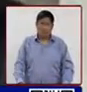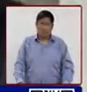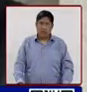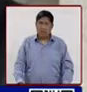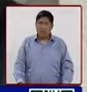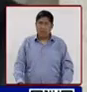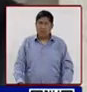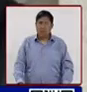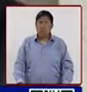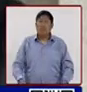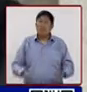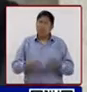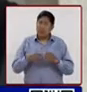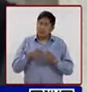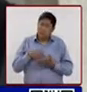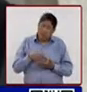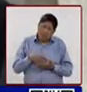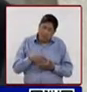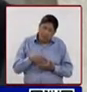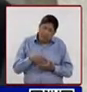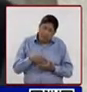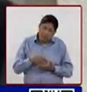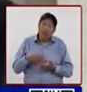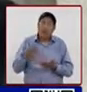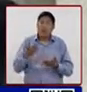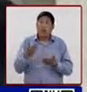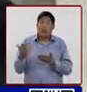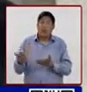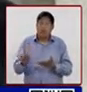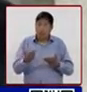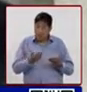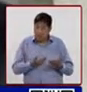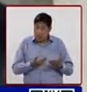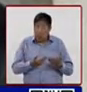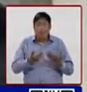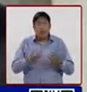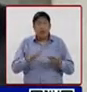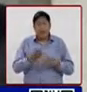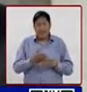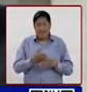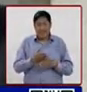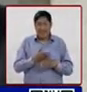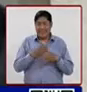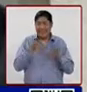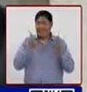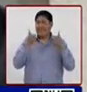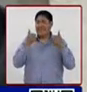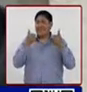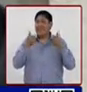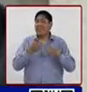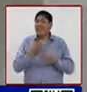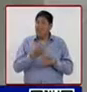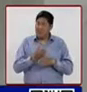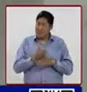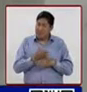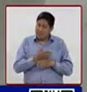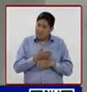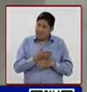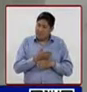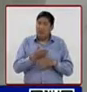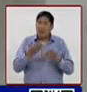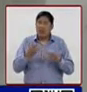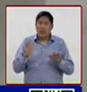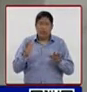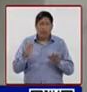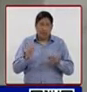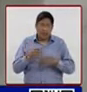Su estado de salud era delicado, por eso fue trasladado hasta este centro médico. Su cuadro de salud ahora es estable, está recuperándose. Ya se